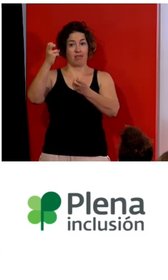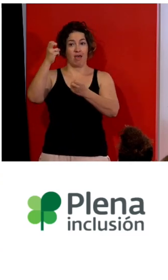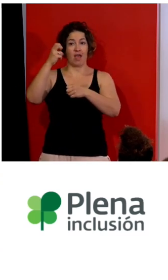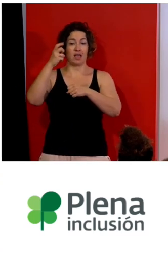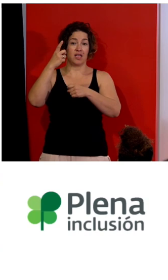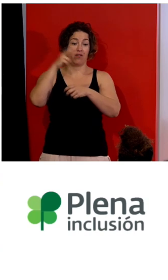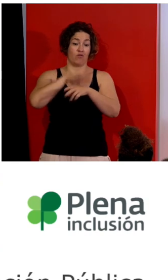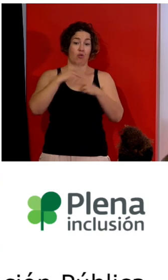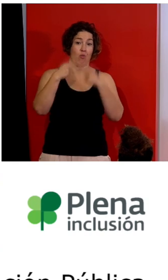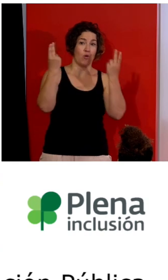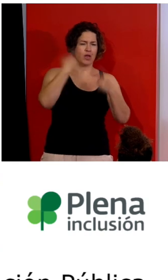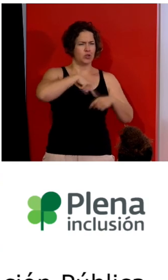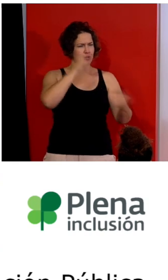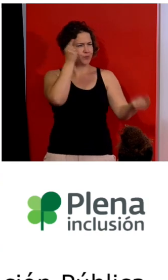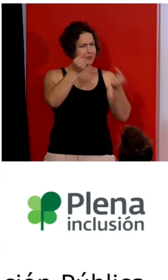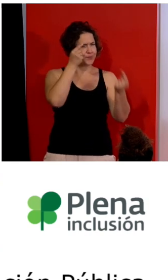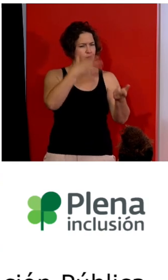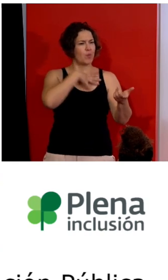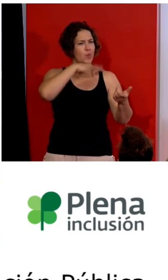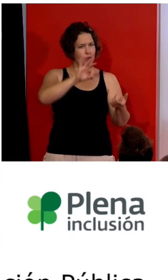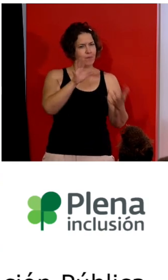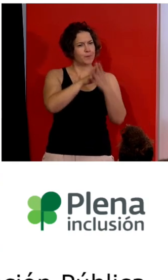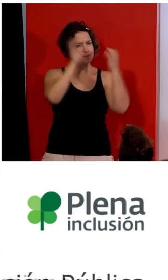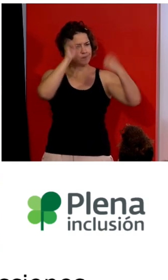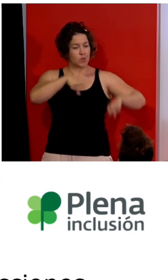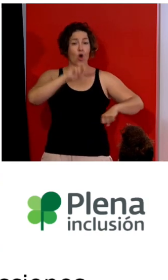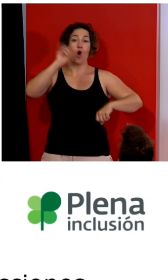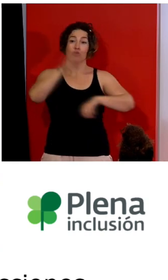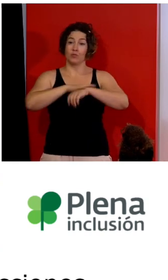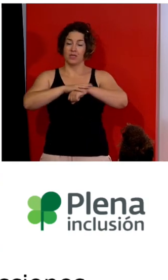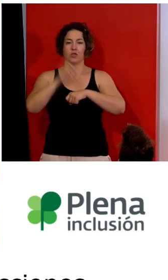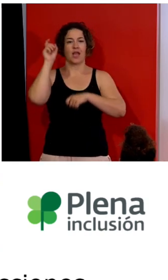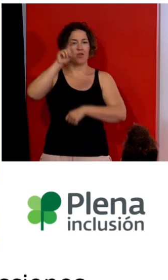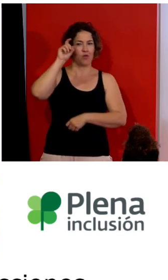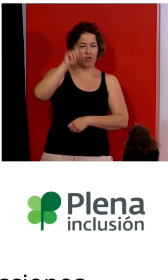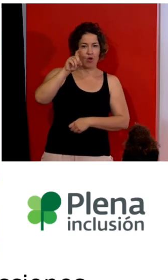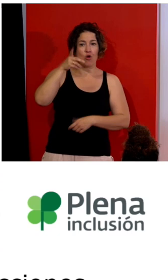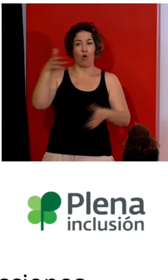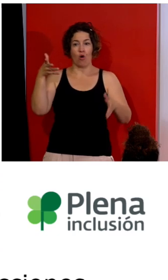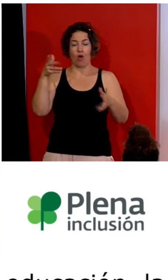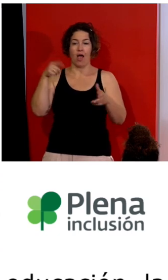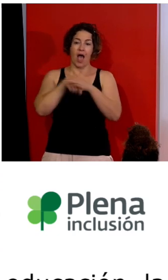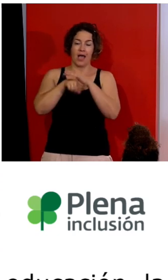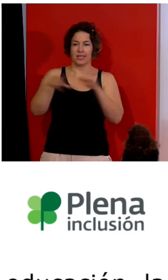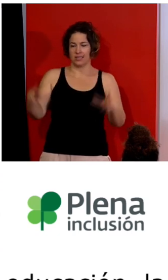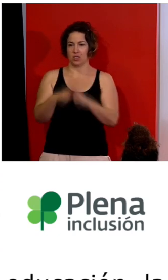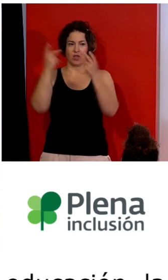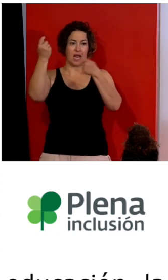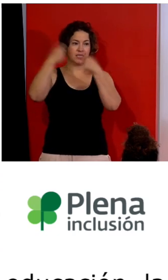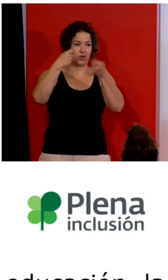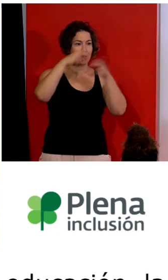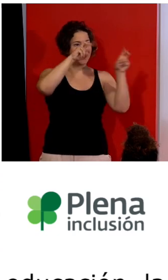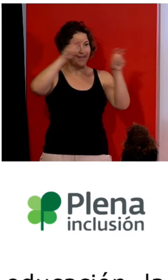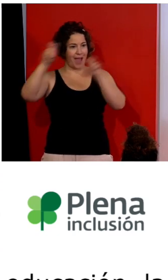ir concretando acciones, incluso como otros ministerios, como Educación, la interlocución con los agentes sociales, negociación de temarios, adaptación